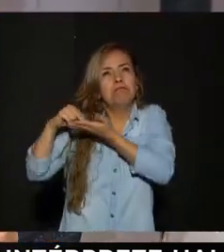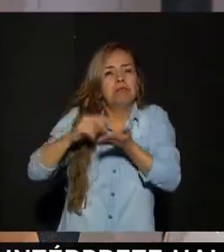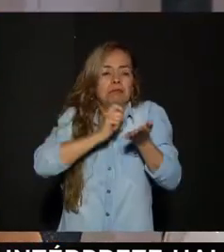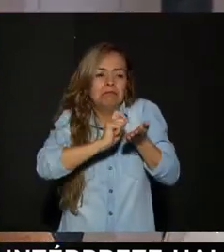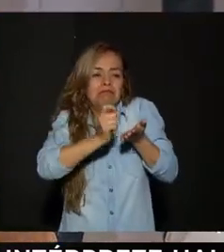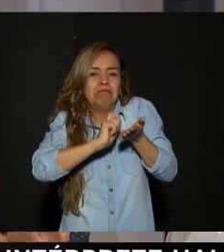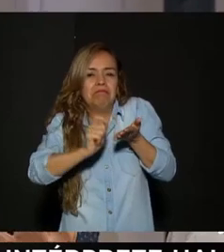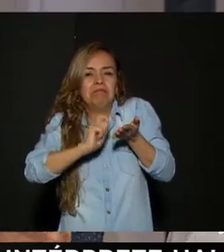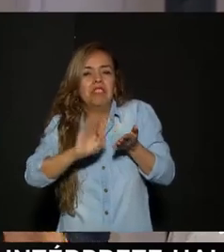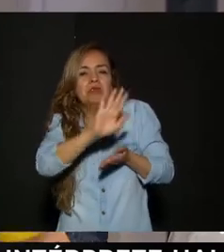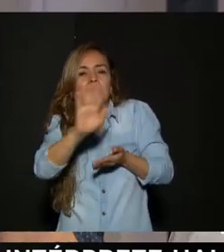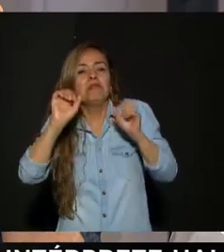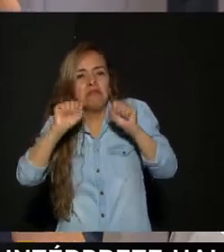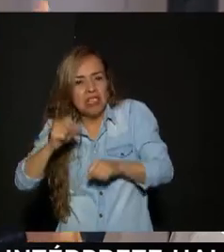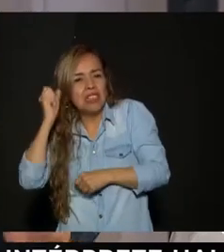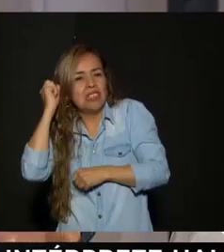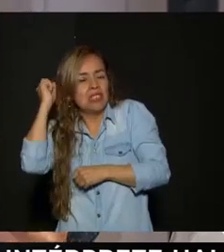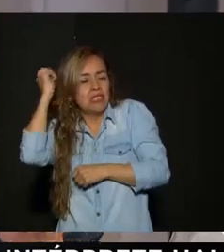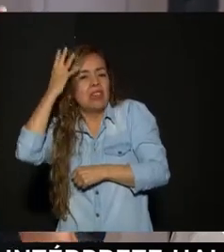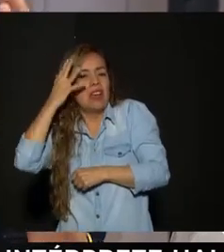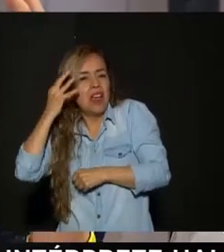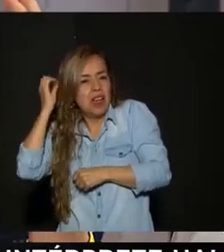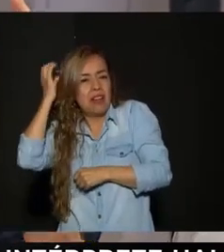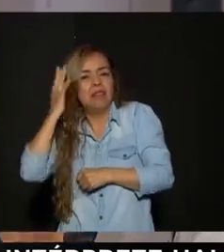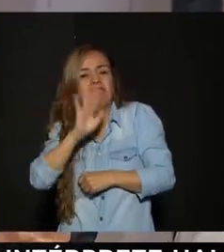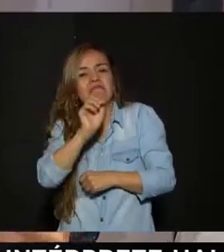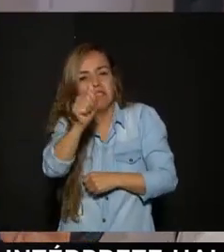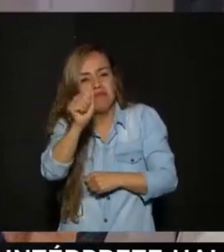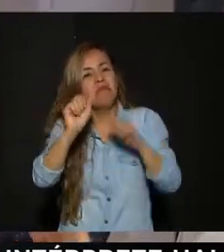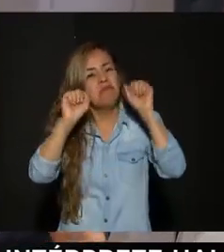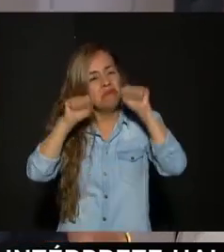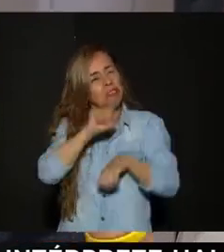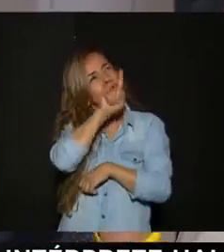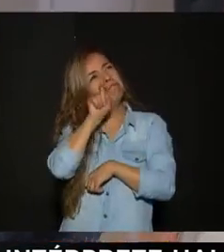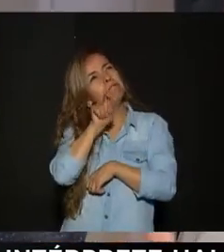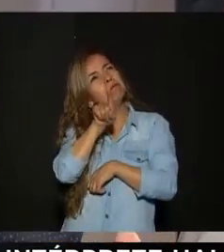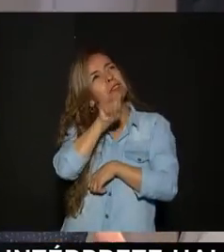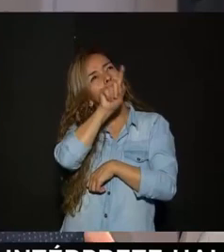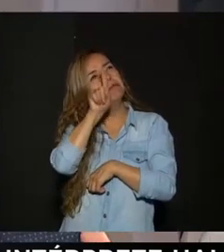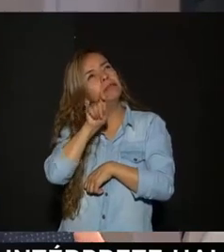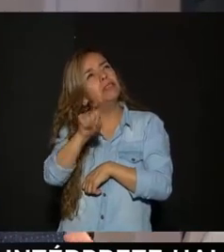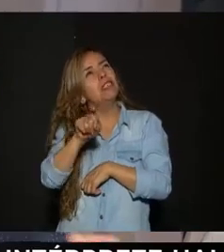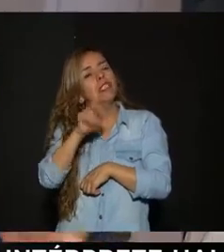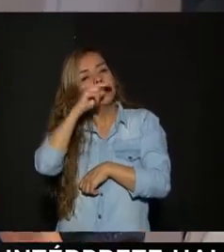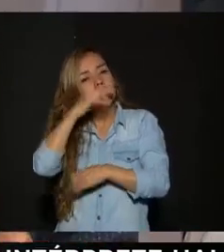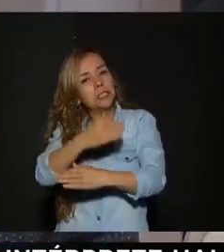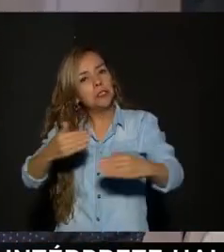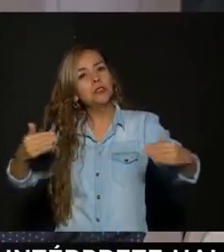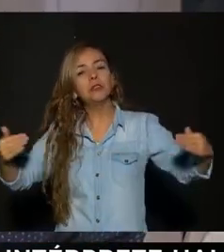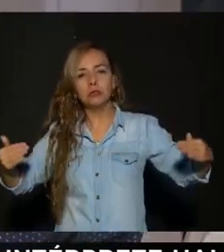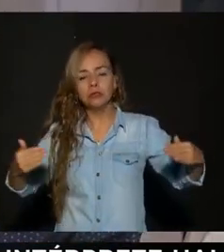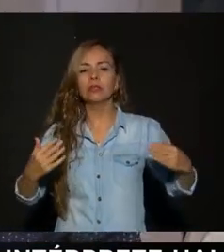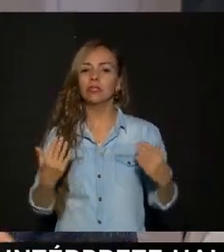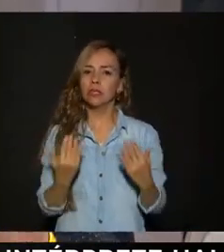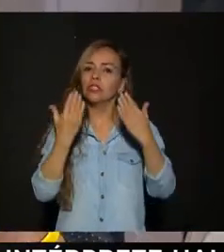los niños saben hacer hipótesis, saben cuestionar el mundo, son profundos, son increíblemente talentosos,